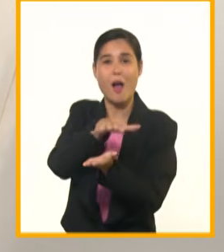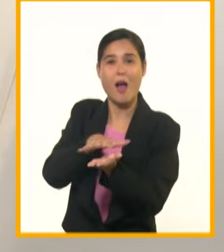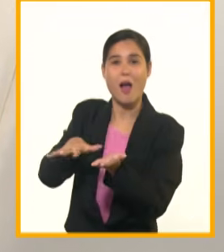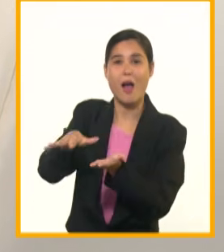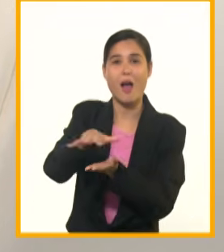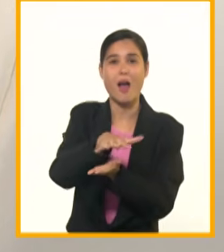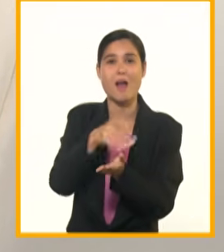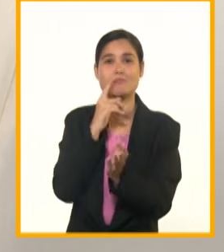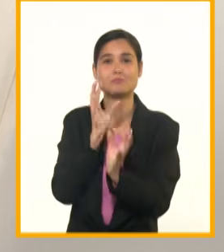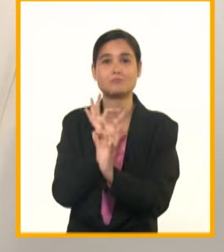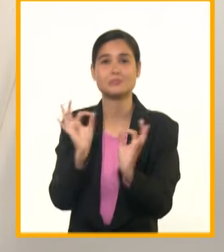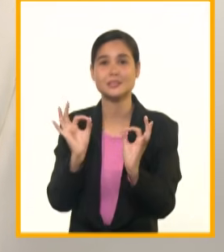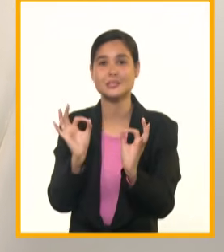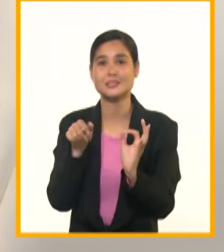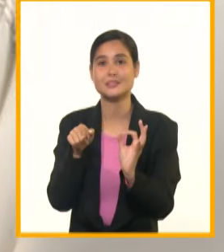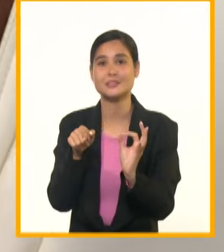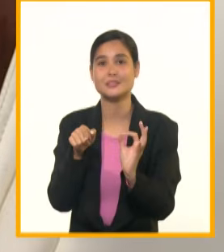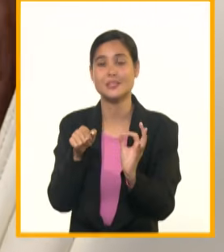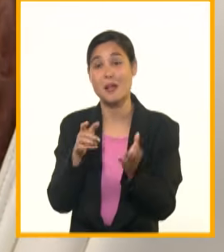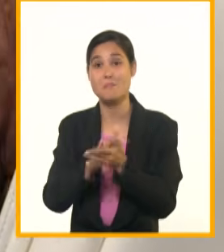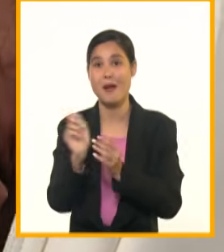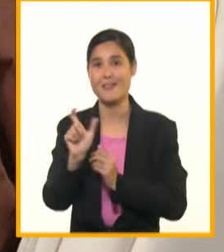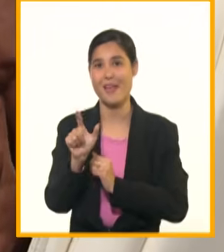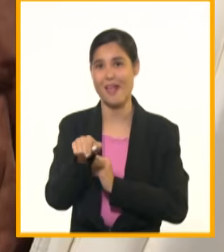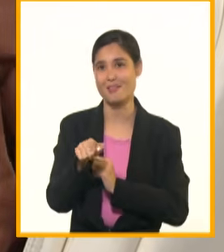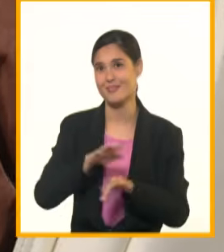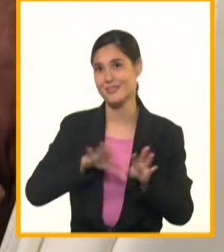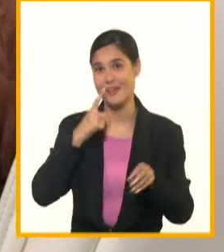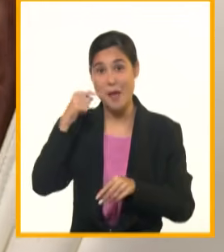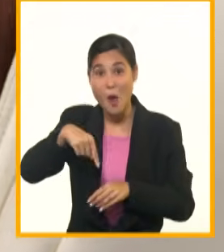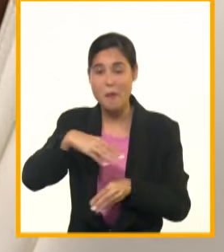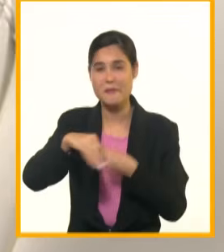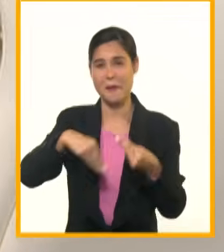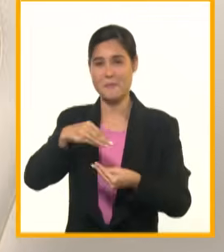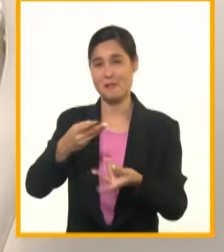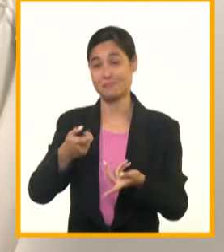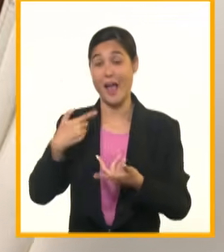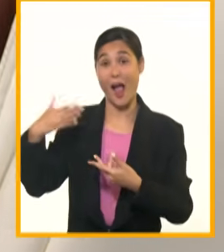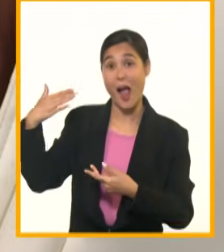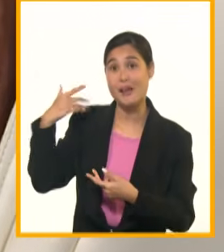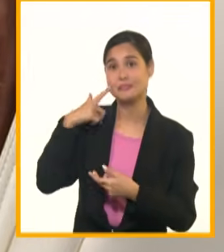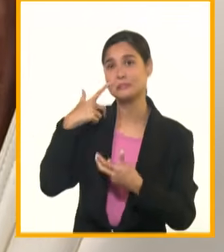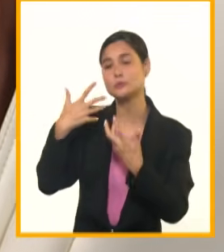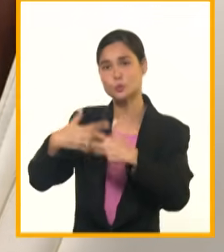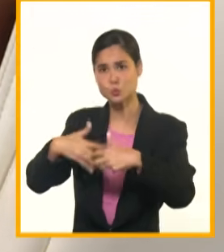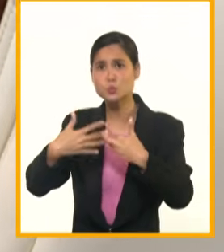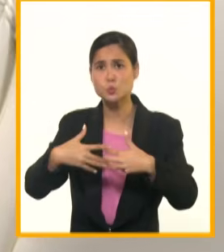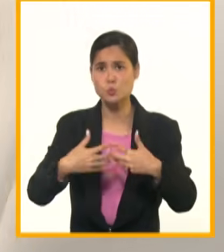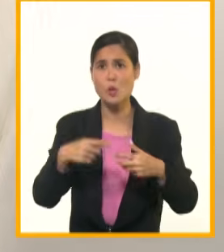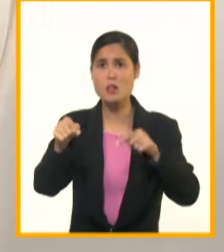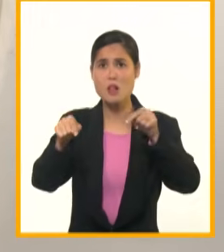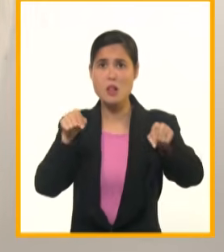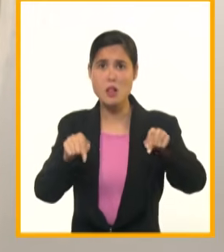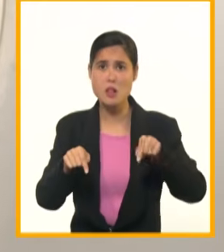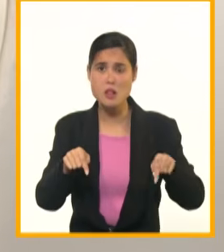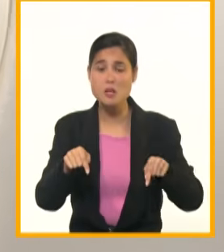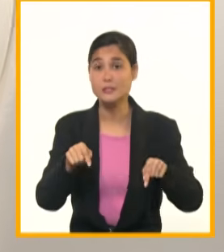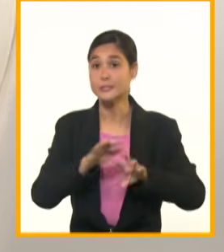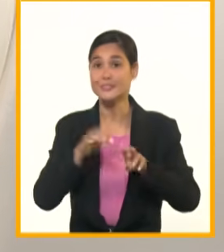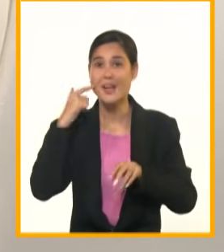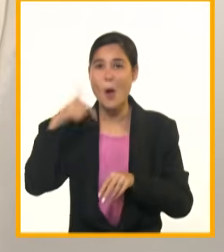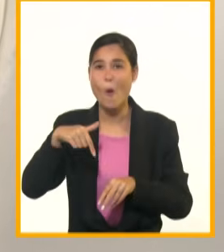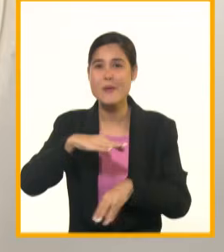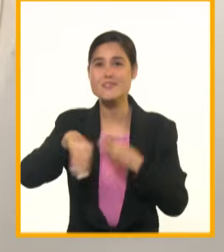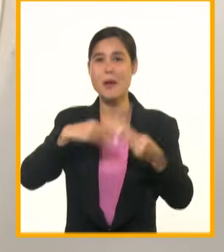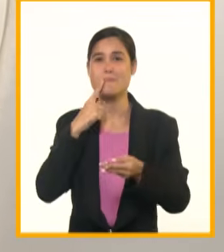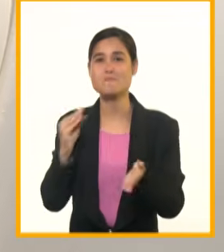de desarrollo Mariel. ¿Cuánto eso ha impactado también en el desarrollo de Artemisa en estos últimos